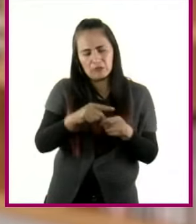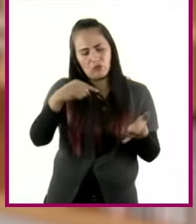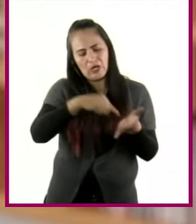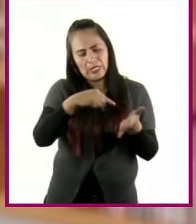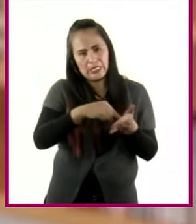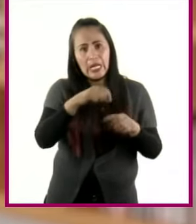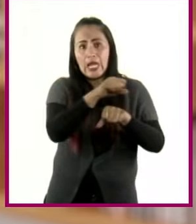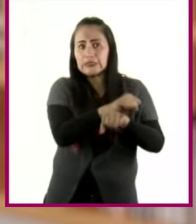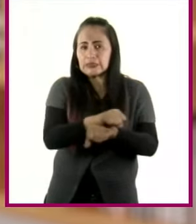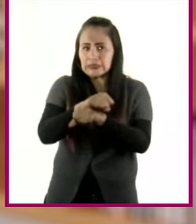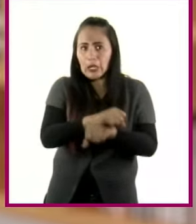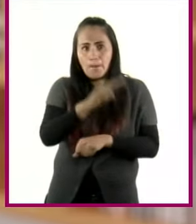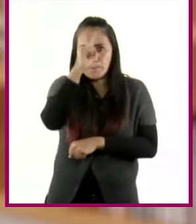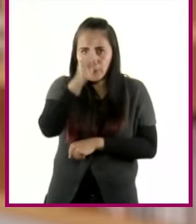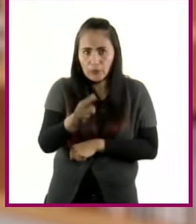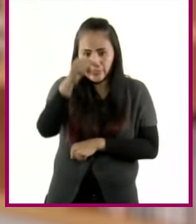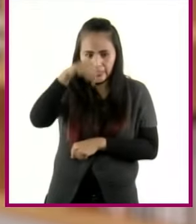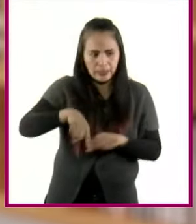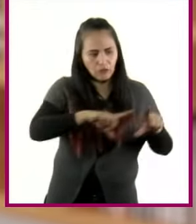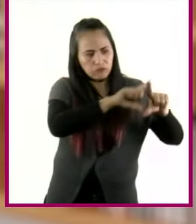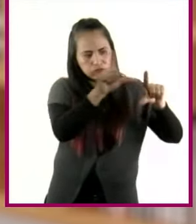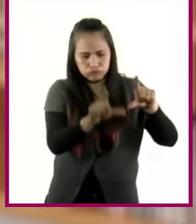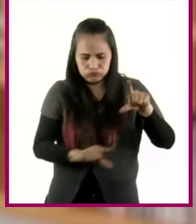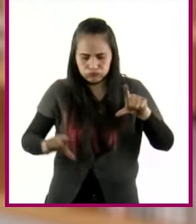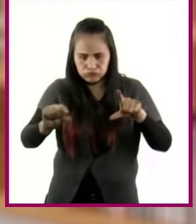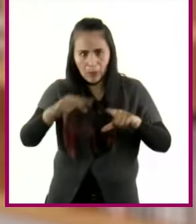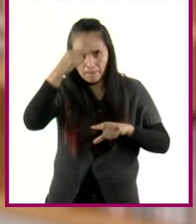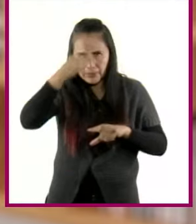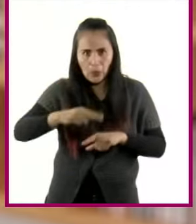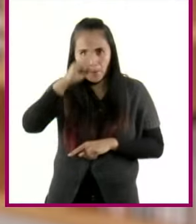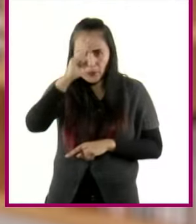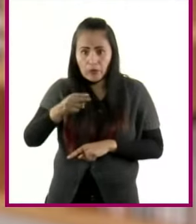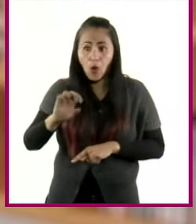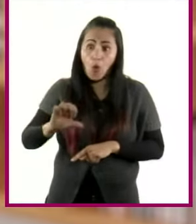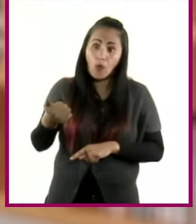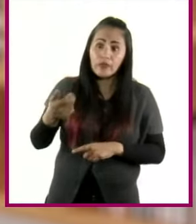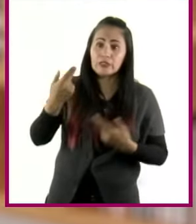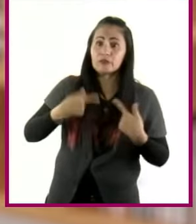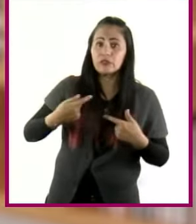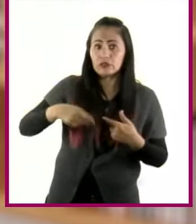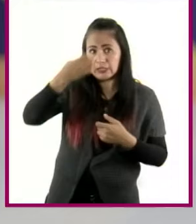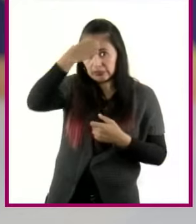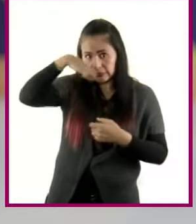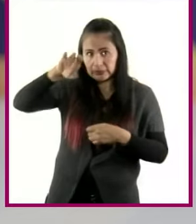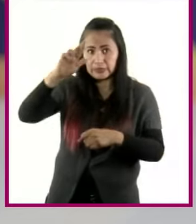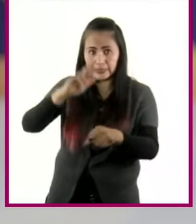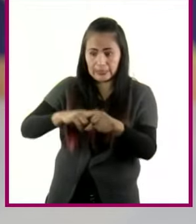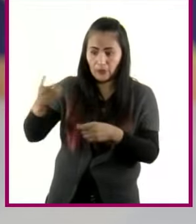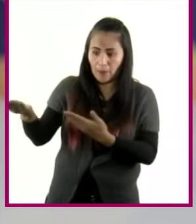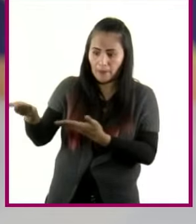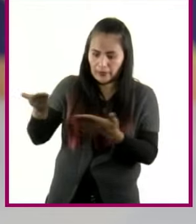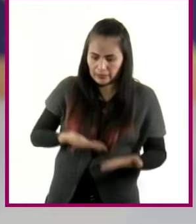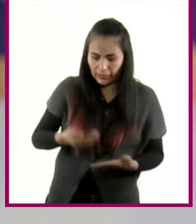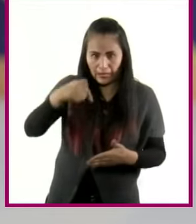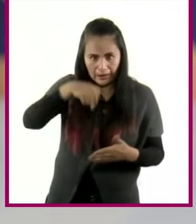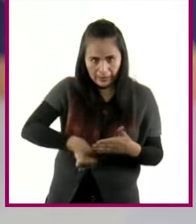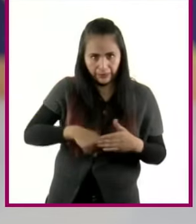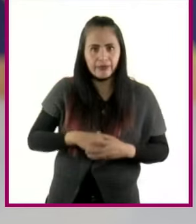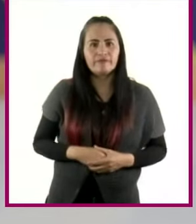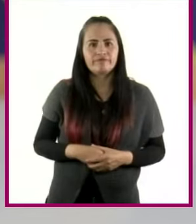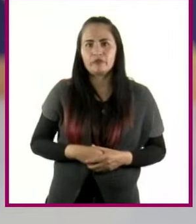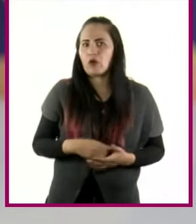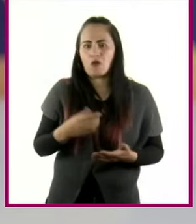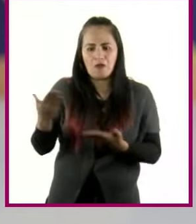la esclavitud en los Estados Unidos mexicanos. Los esclavos del extranjero que entren al territorio nacional alcanzarán por este